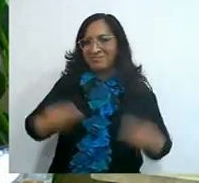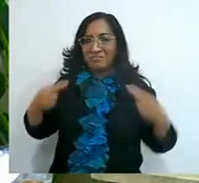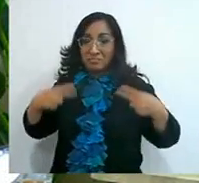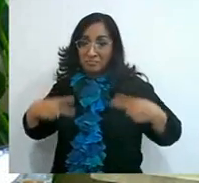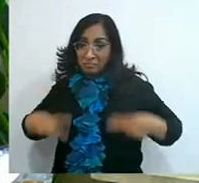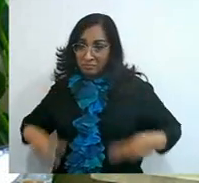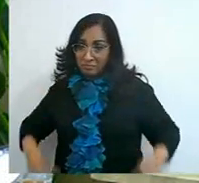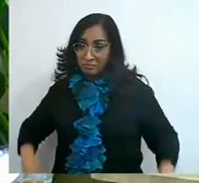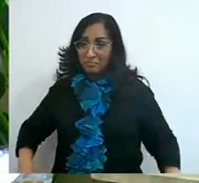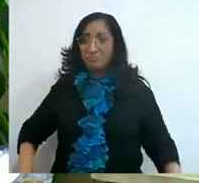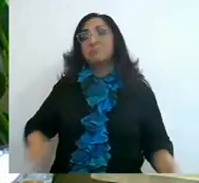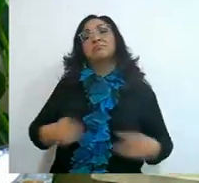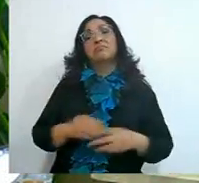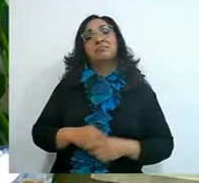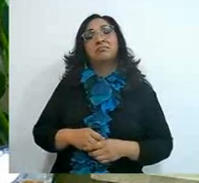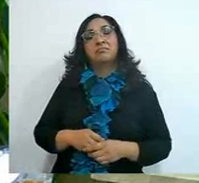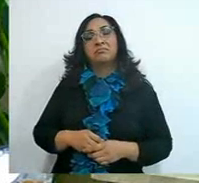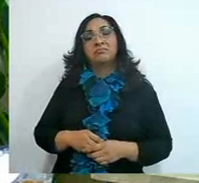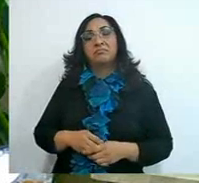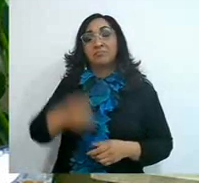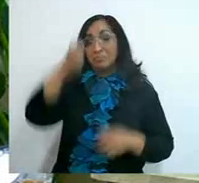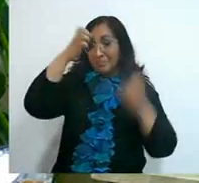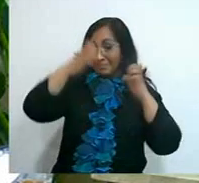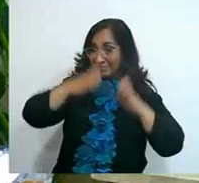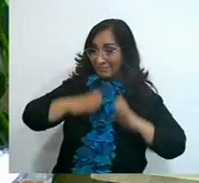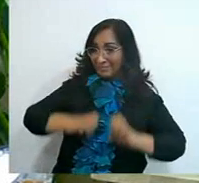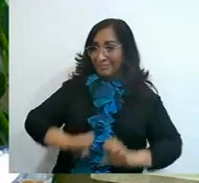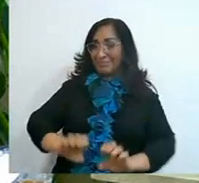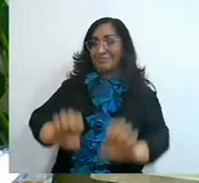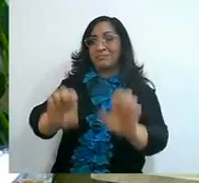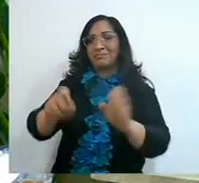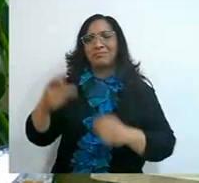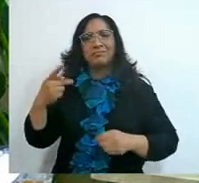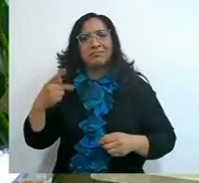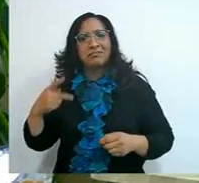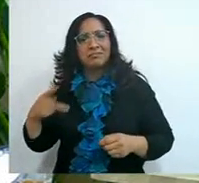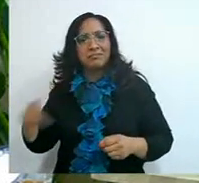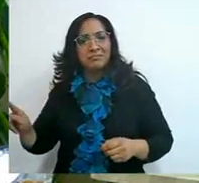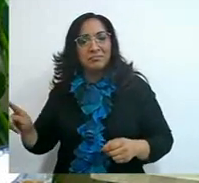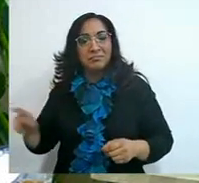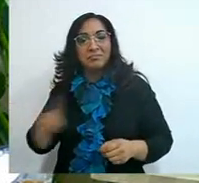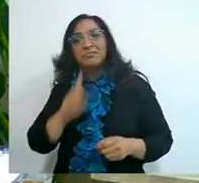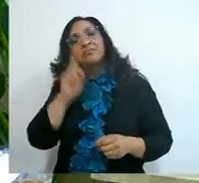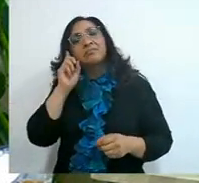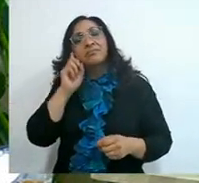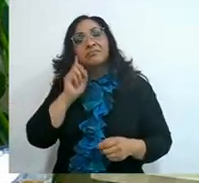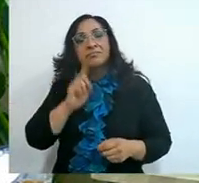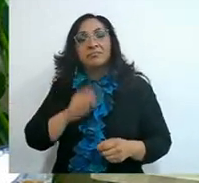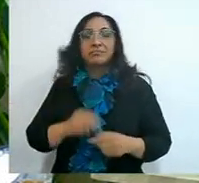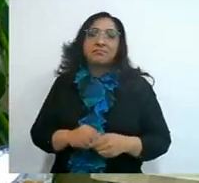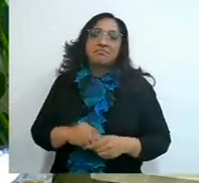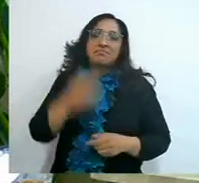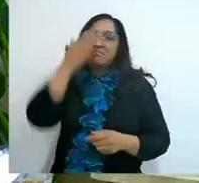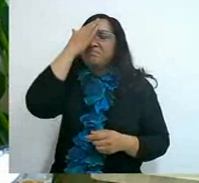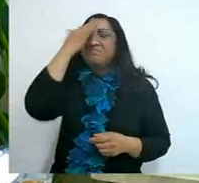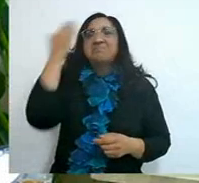muy bonita de ropa larga, elegante. Pero a estas pobres mujeres, no